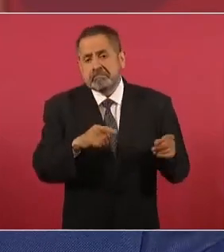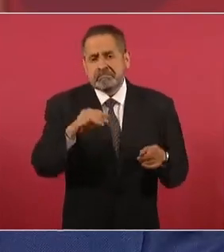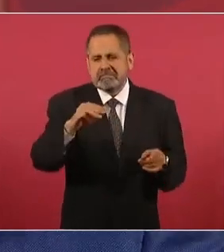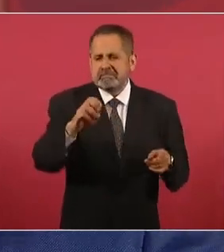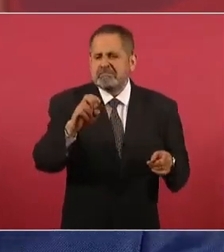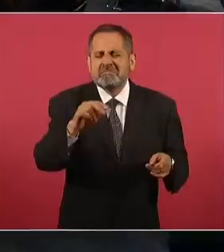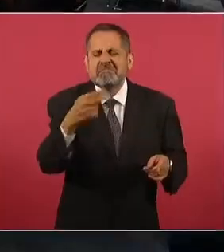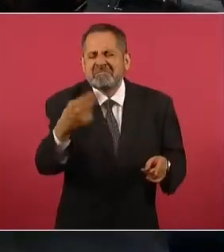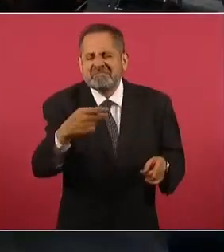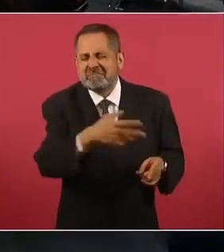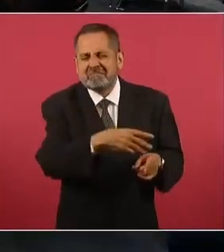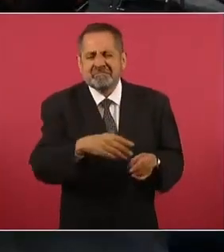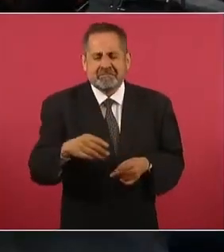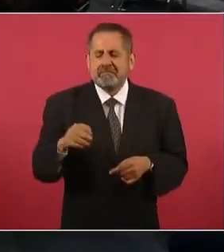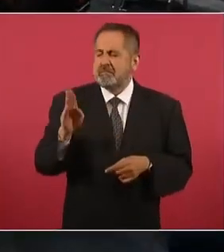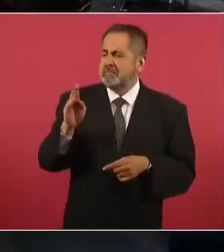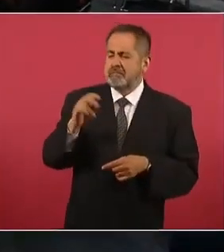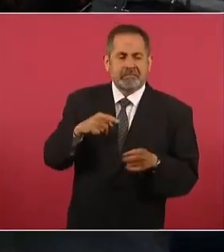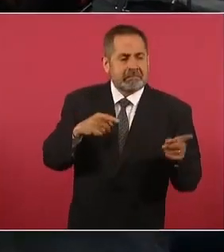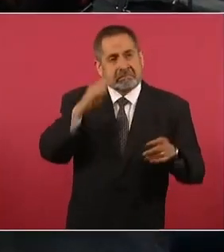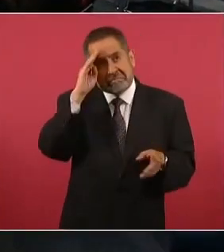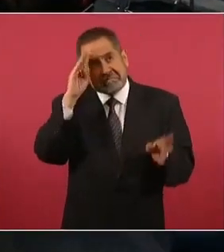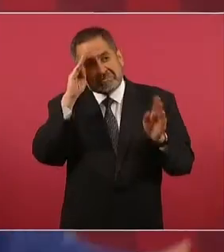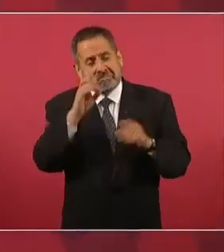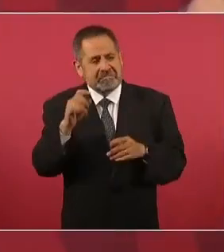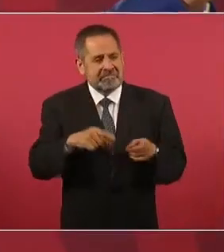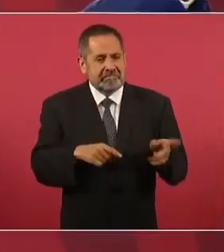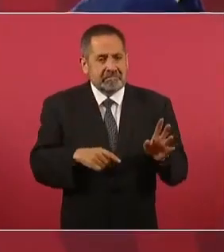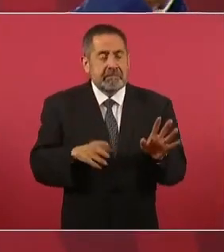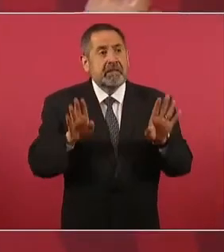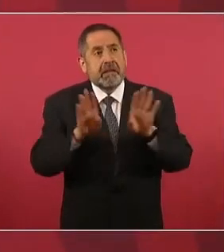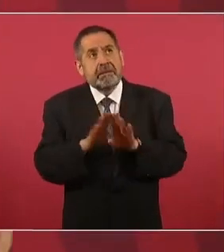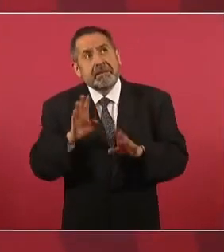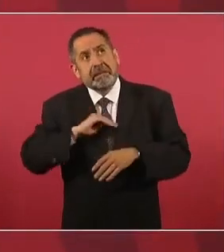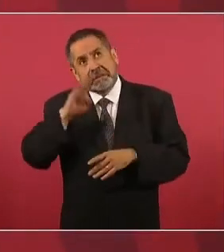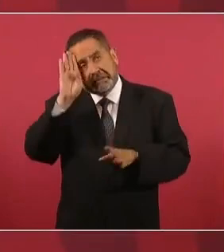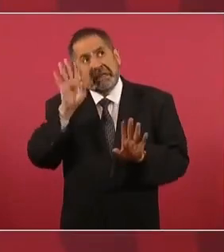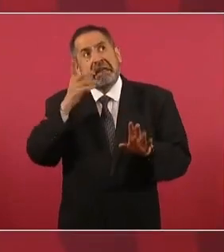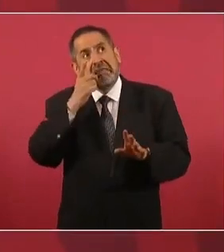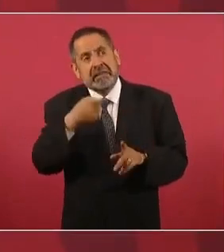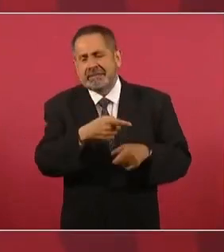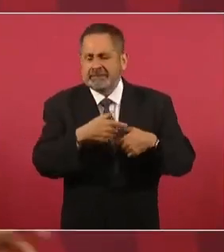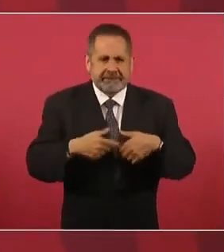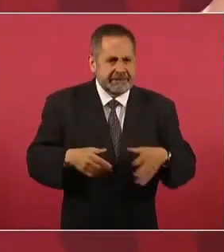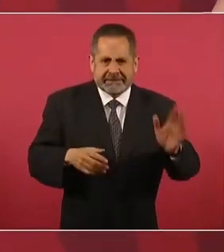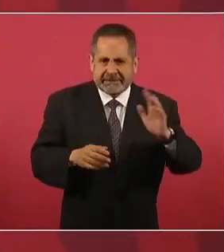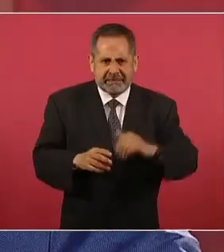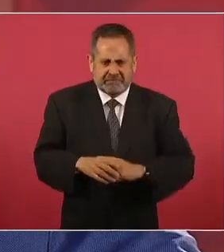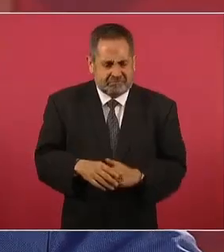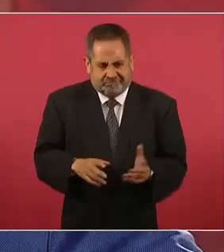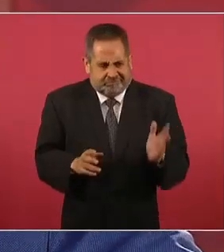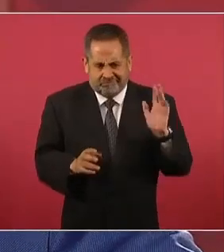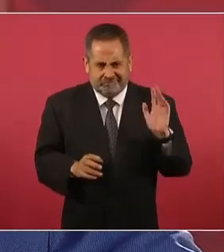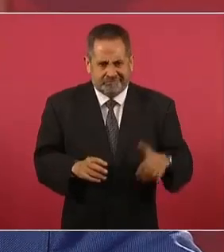Menéndez o cómo es? Bob Menéndez, sí. Menéndez. ¿Qué va a decir Bob Menéndez?